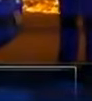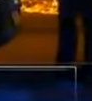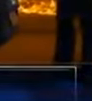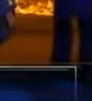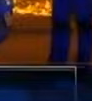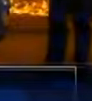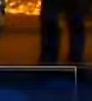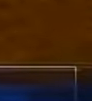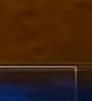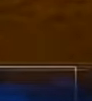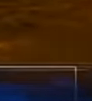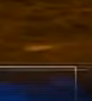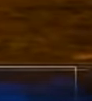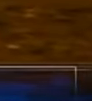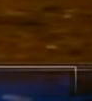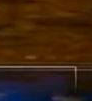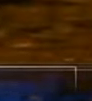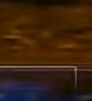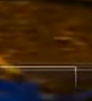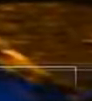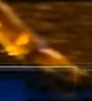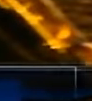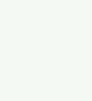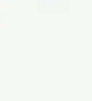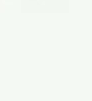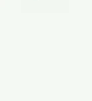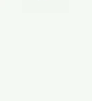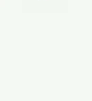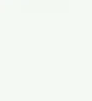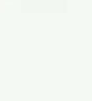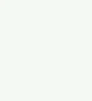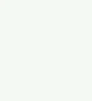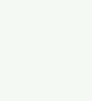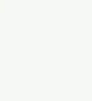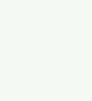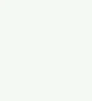internacional, el presunto autor del atentado navideño en Berlín.